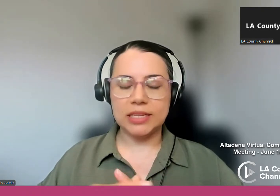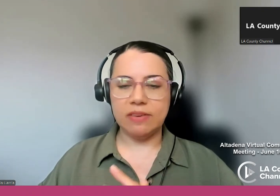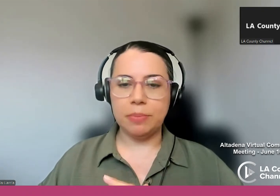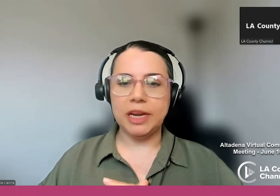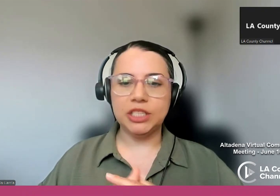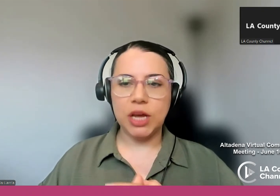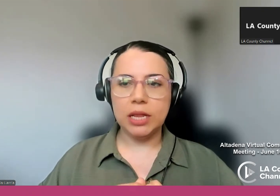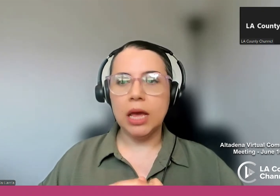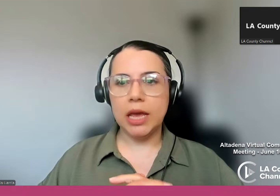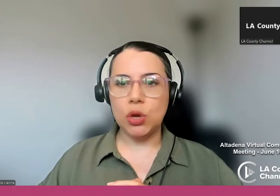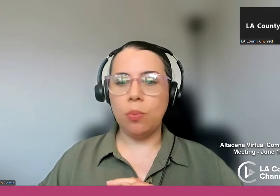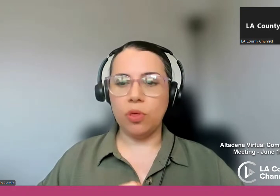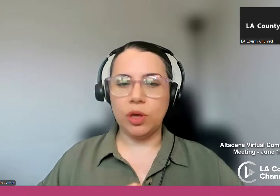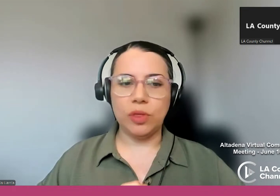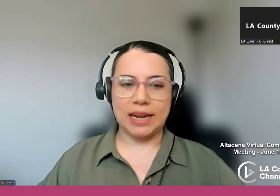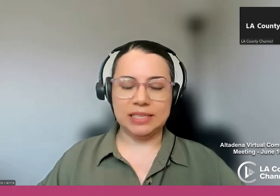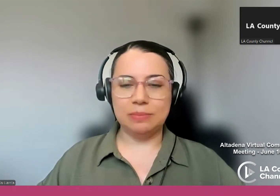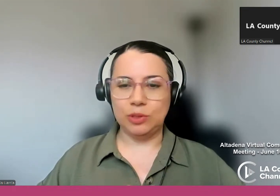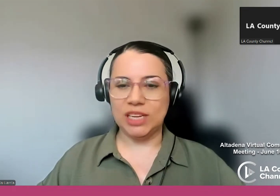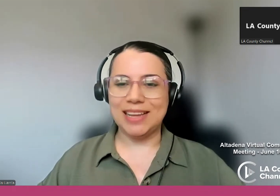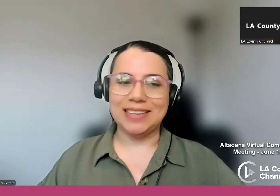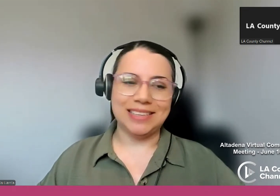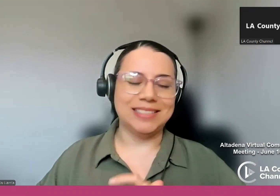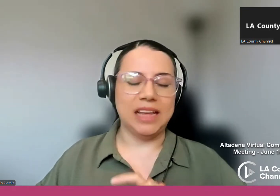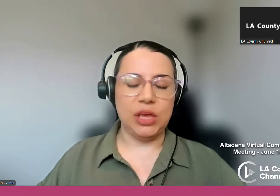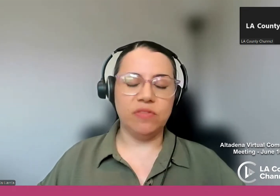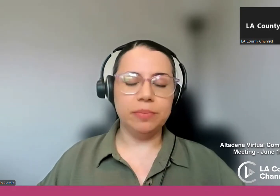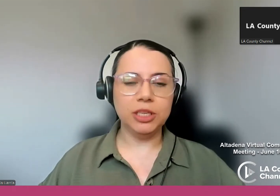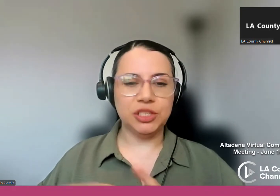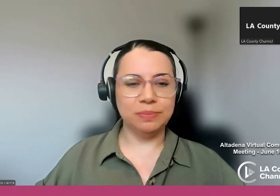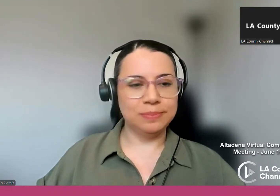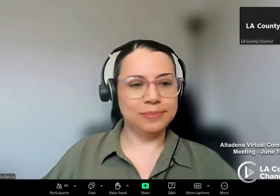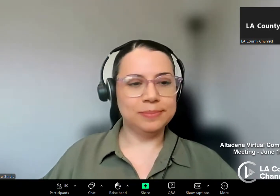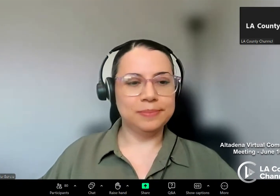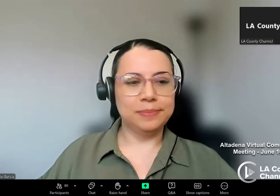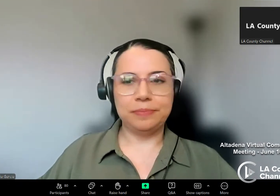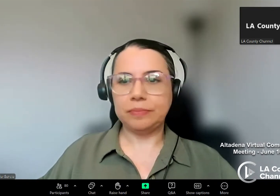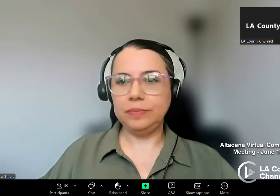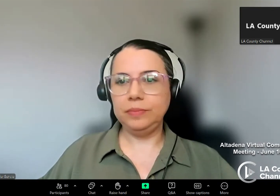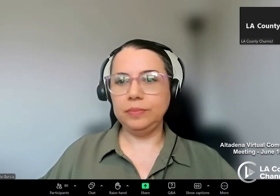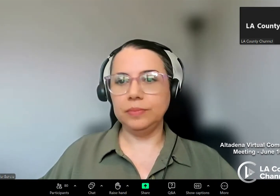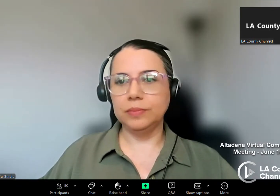pueden dejar saberme en el chat y yo puedo ayudarles. Muchas gracias. Thank you very much.